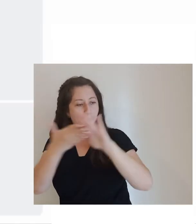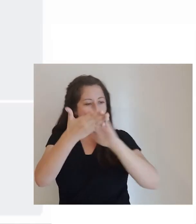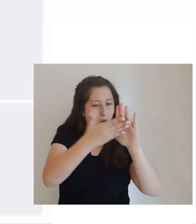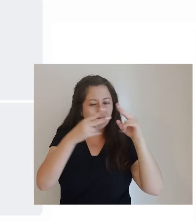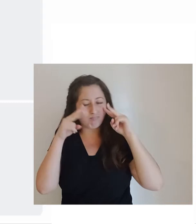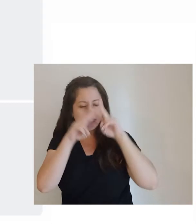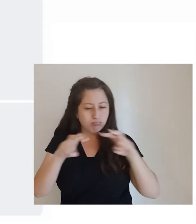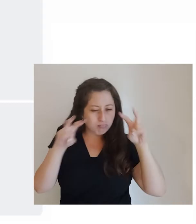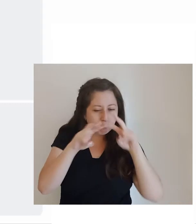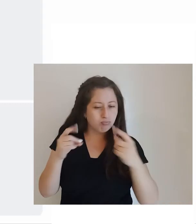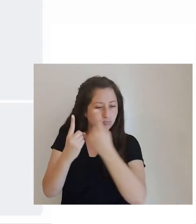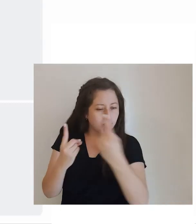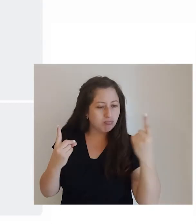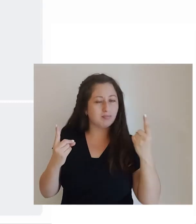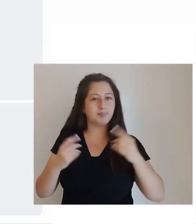cada caso.